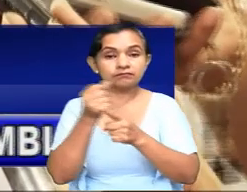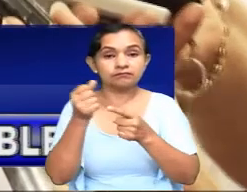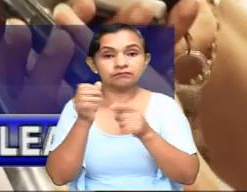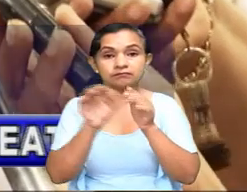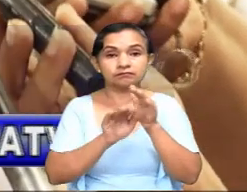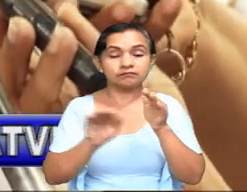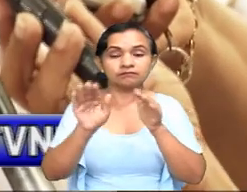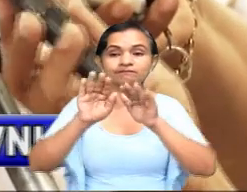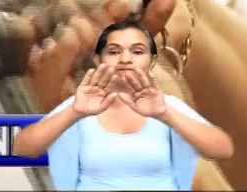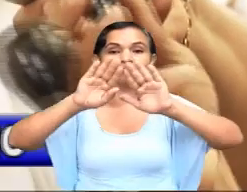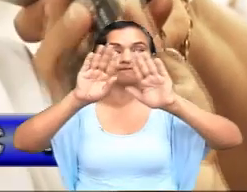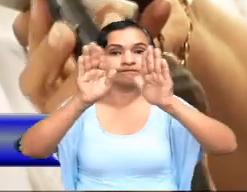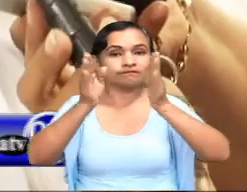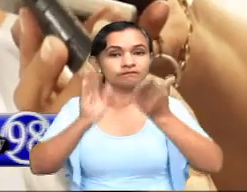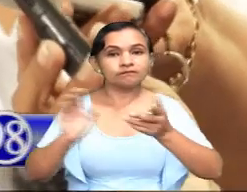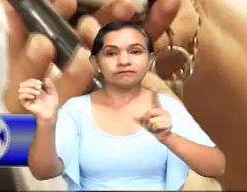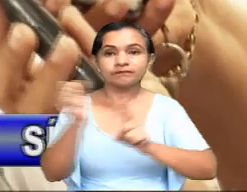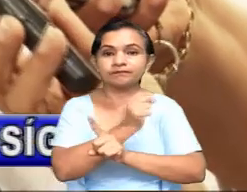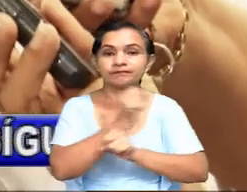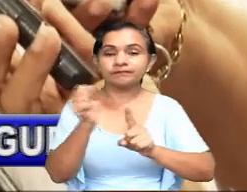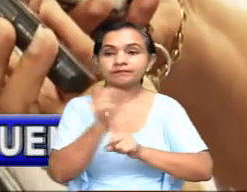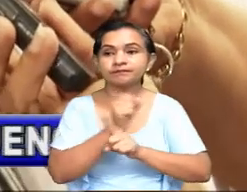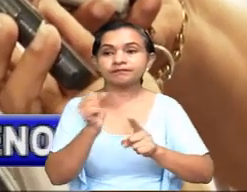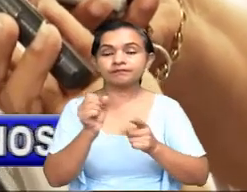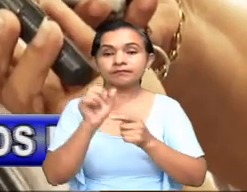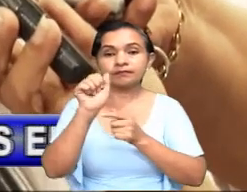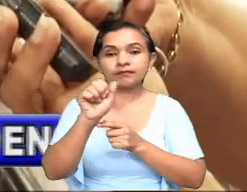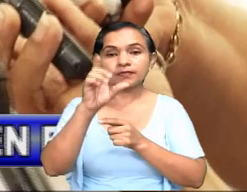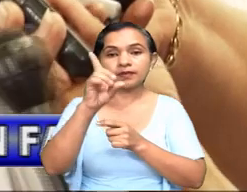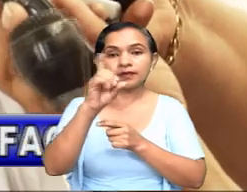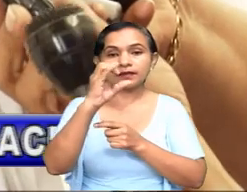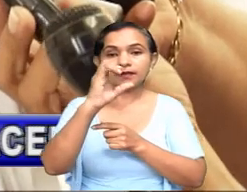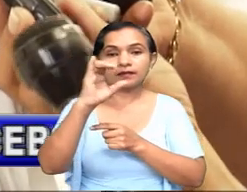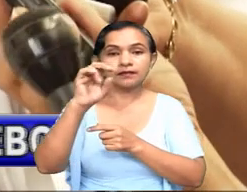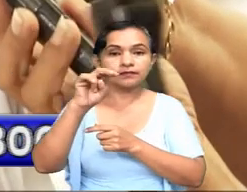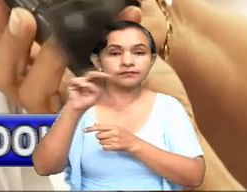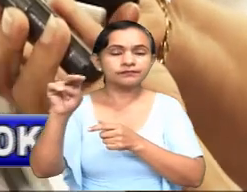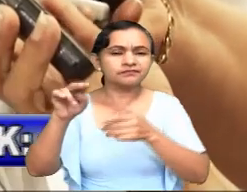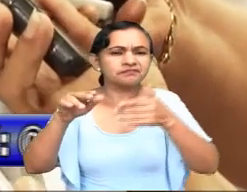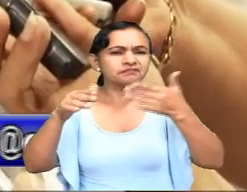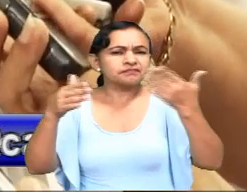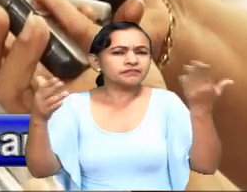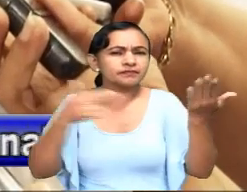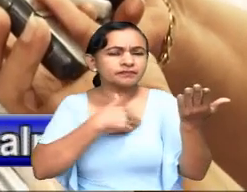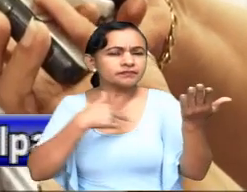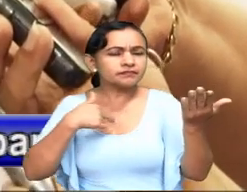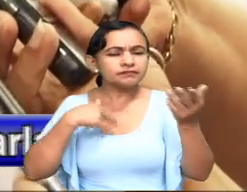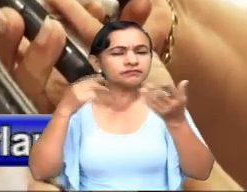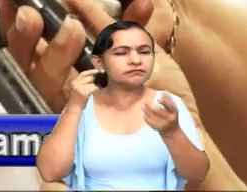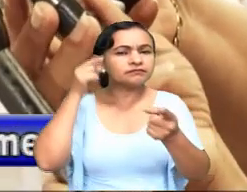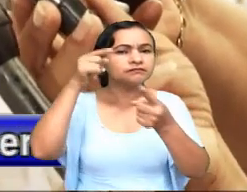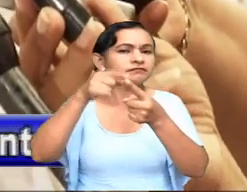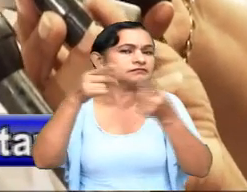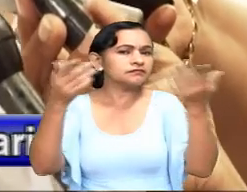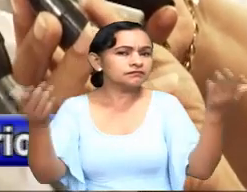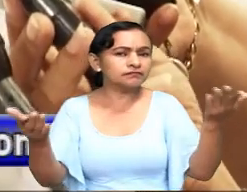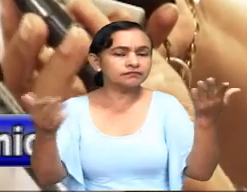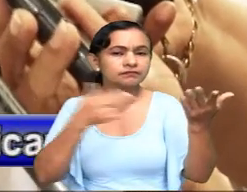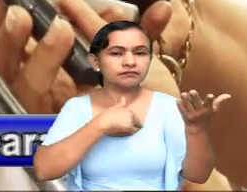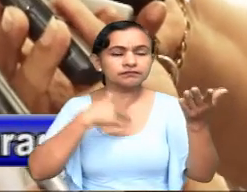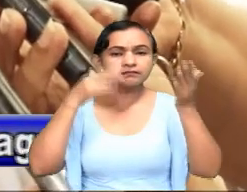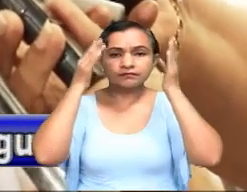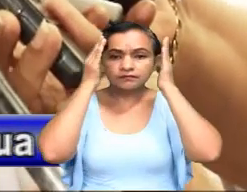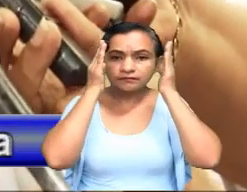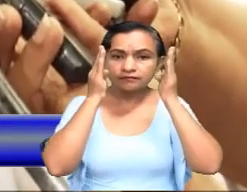directamente de la mujer. La unidad de adicción. Sí. ¿Y esa qué ocupa? tiene como objetivo atender a